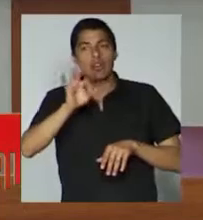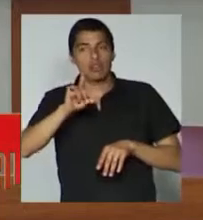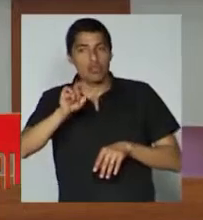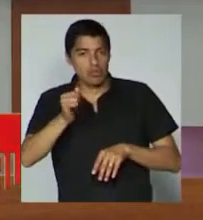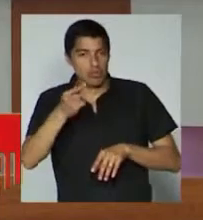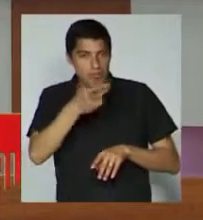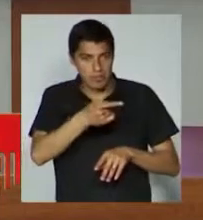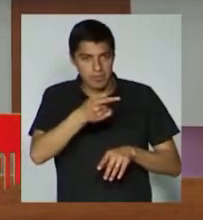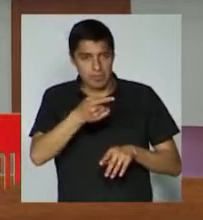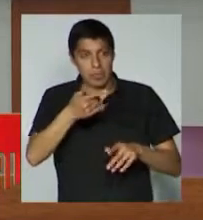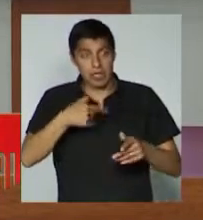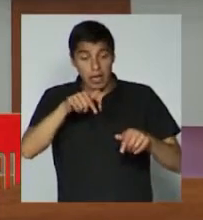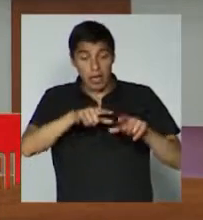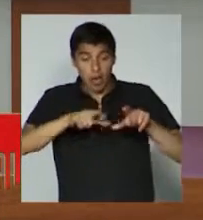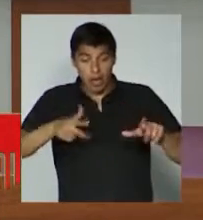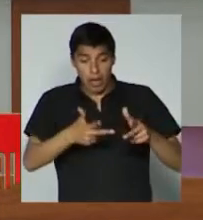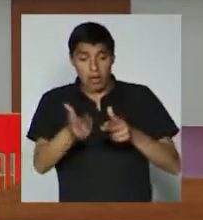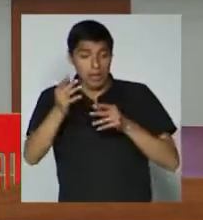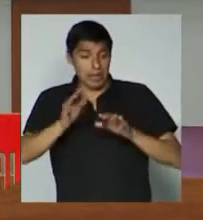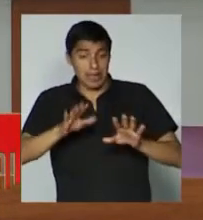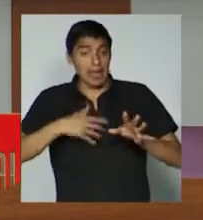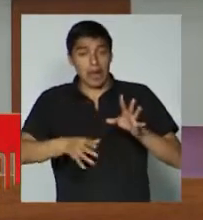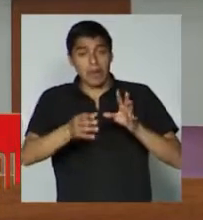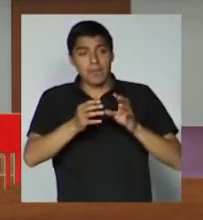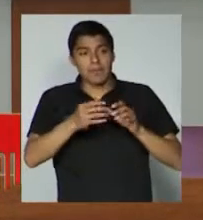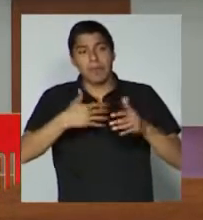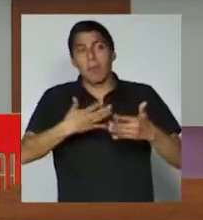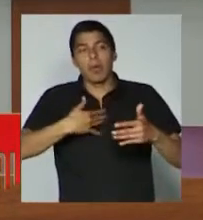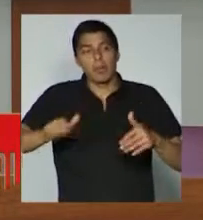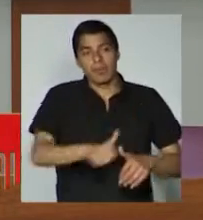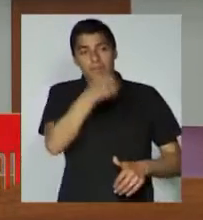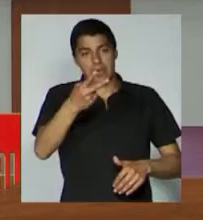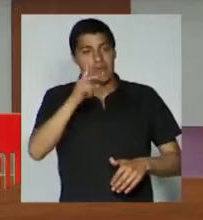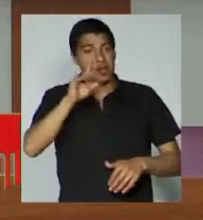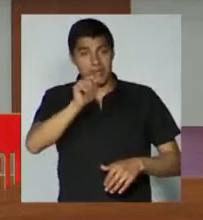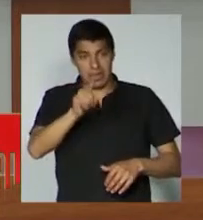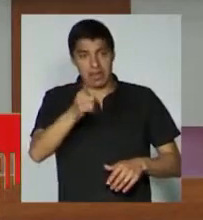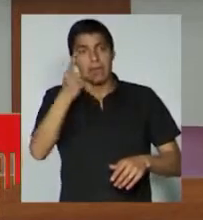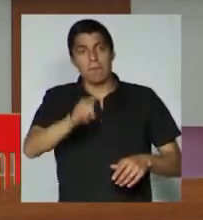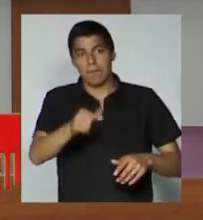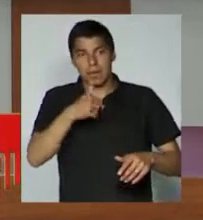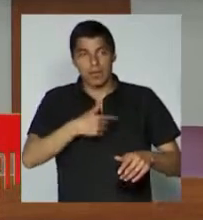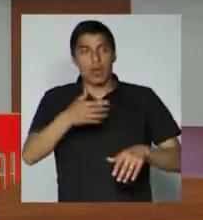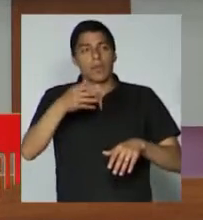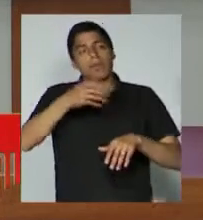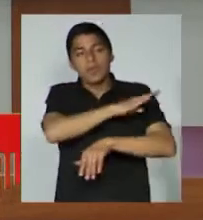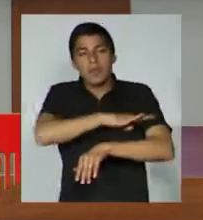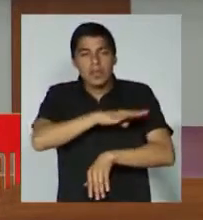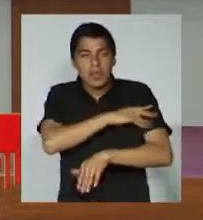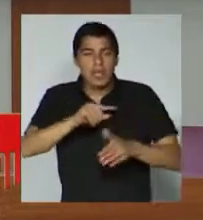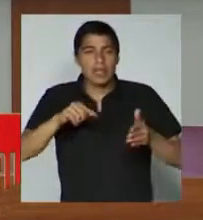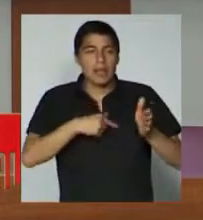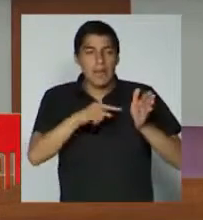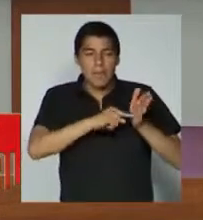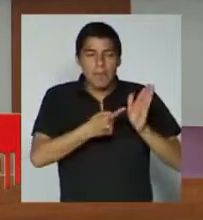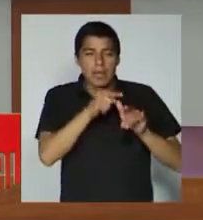el corte que es el que termina de definir el voto para Vidal. Pero digo, la baja performance de Scioli en provincia de Buenos